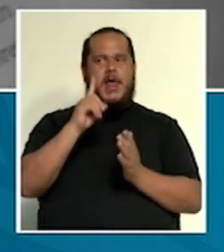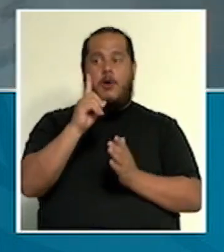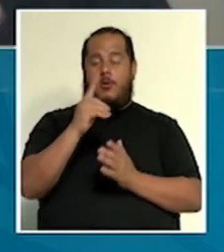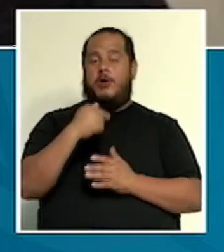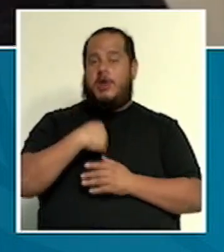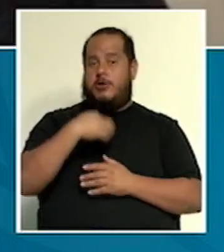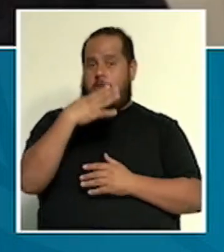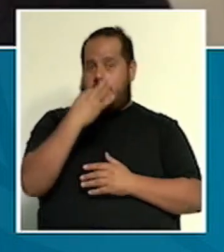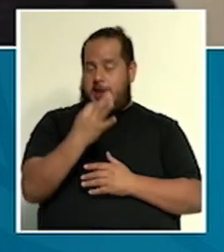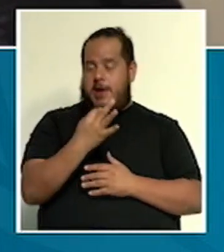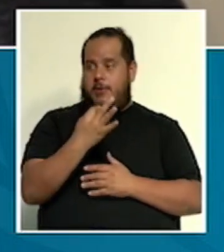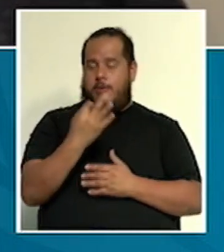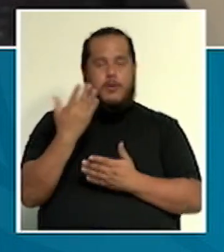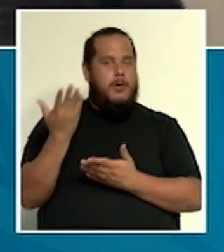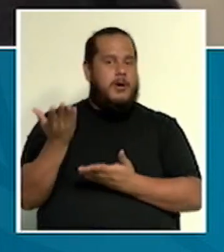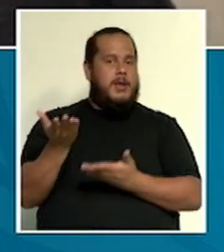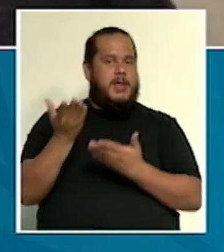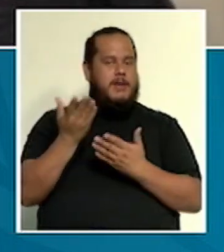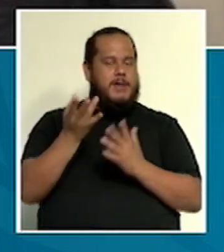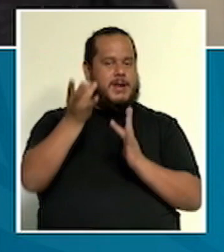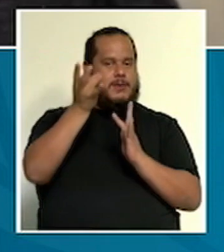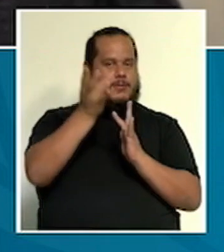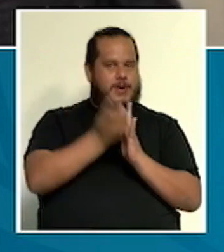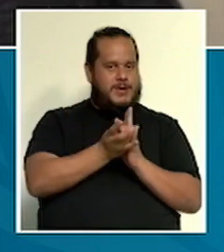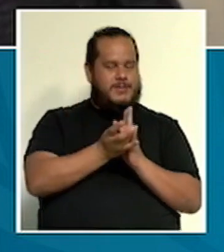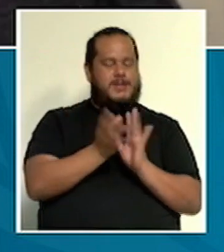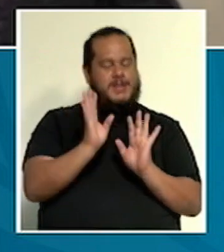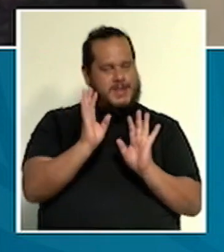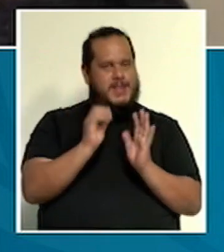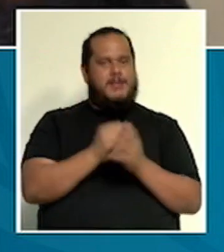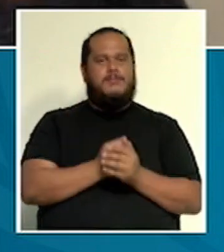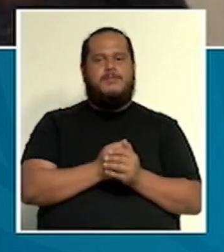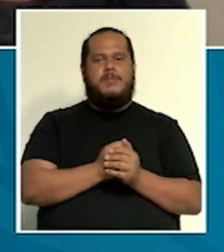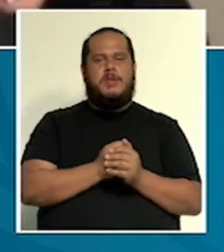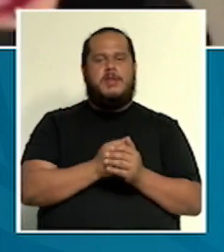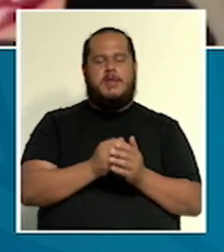que viene como anillo al dedo. Una amenaza